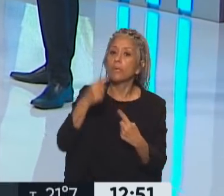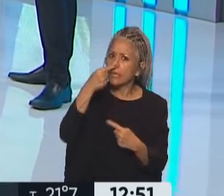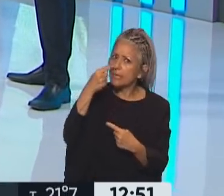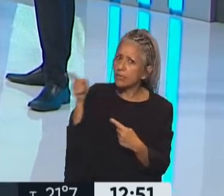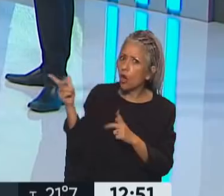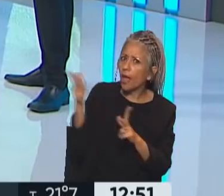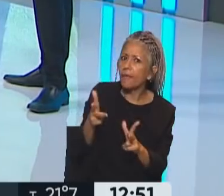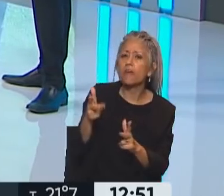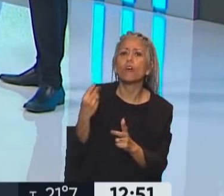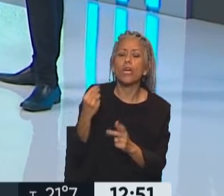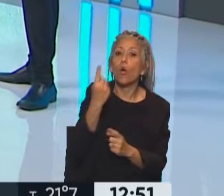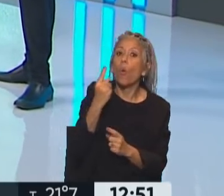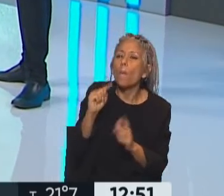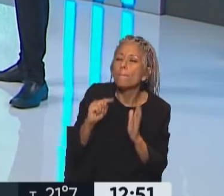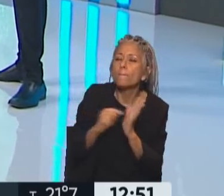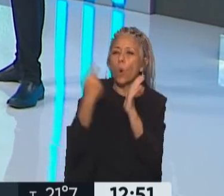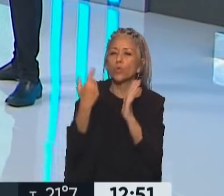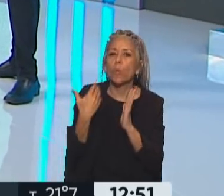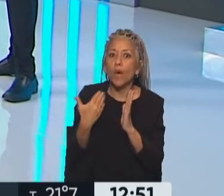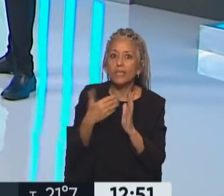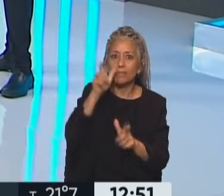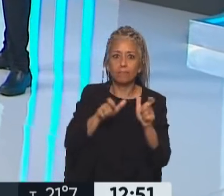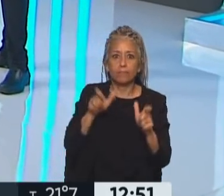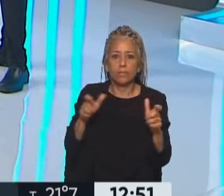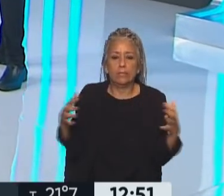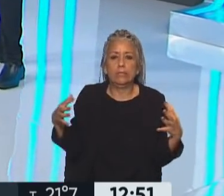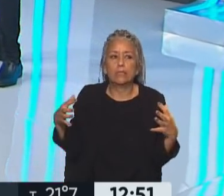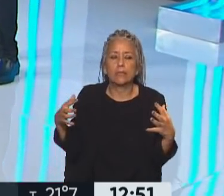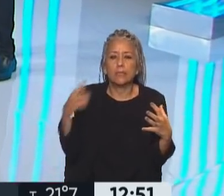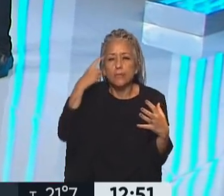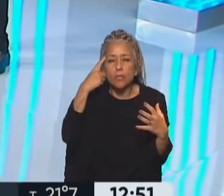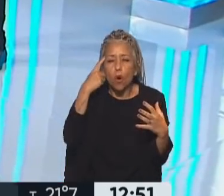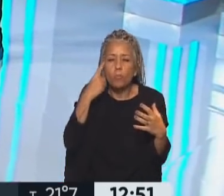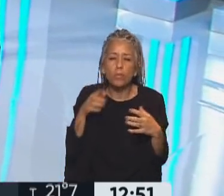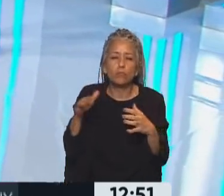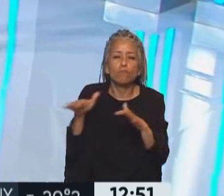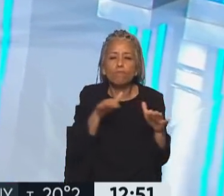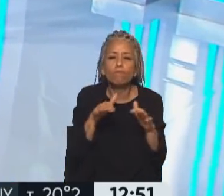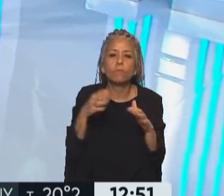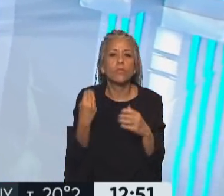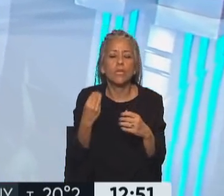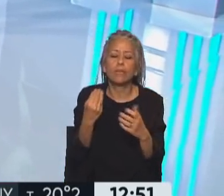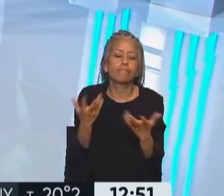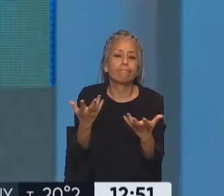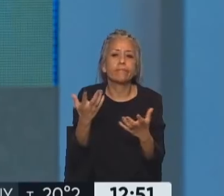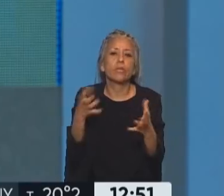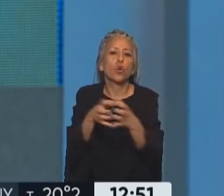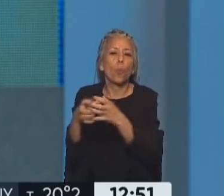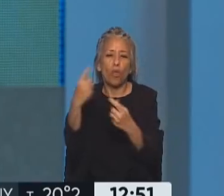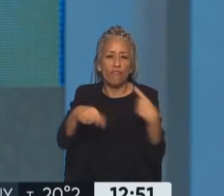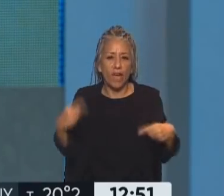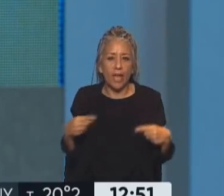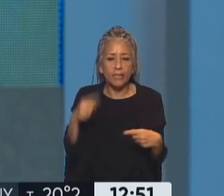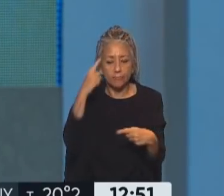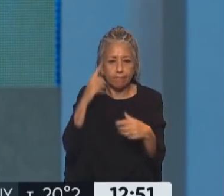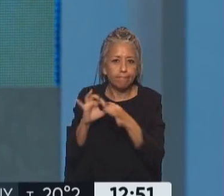Alejandra como uno de los puntos que podrían acercar esos electorados tan diferentes, Frente Nacional, votantes de Francia Insumisa o de la Unión Popular. En